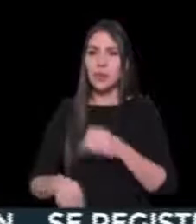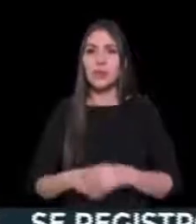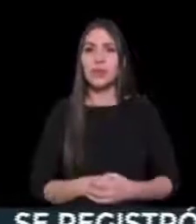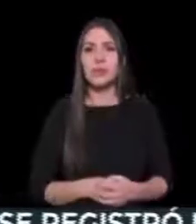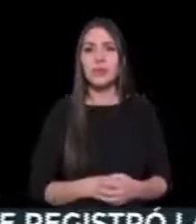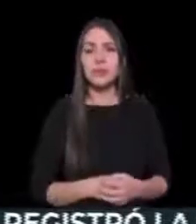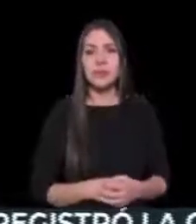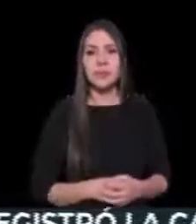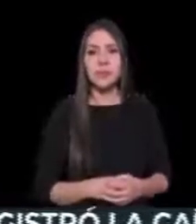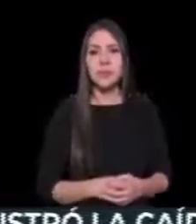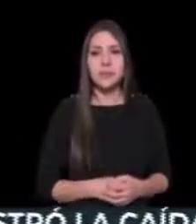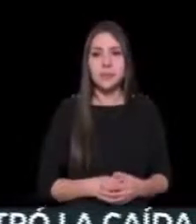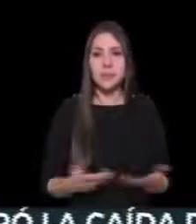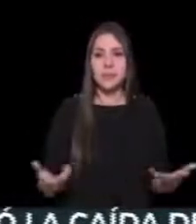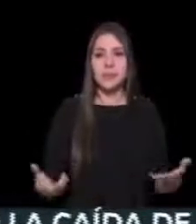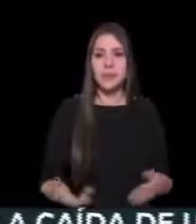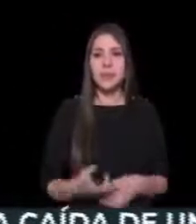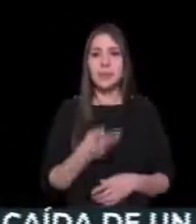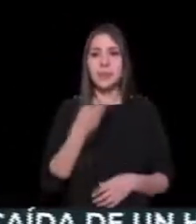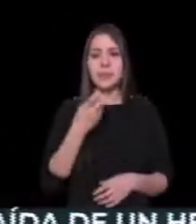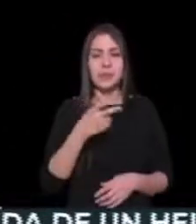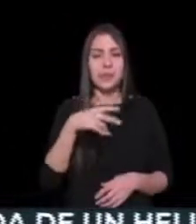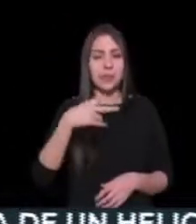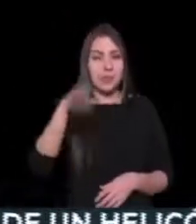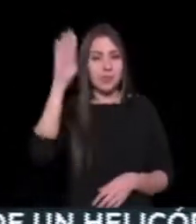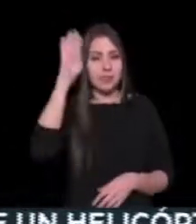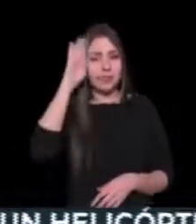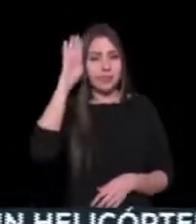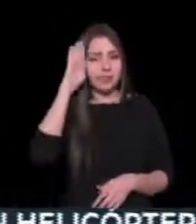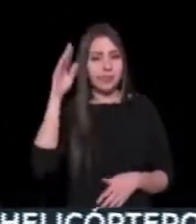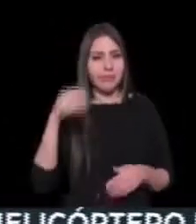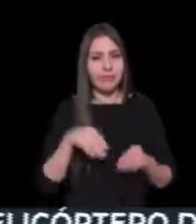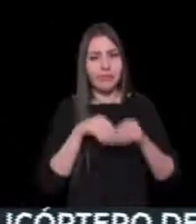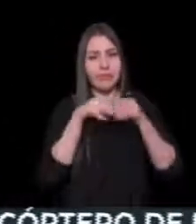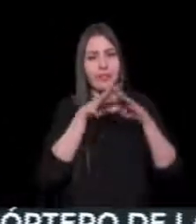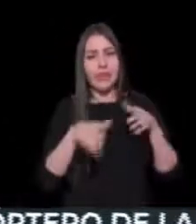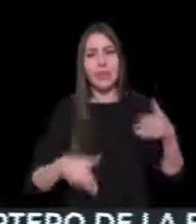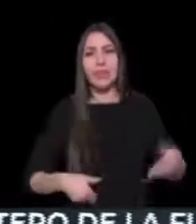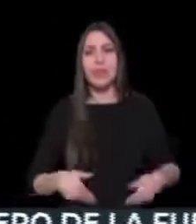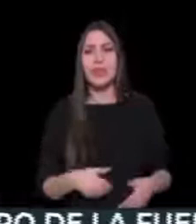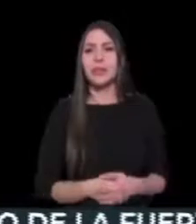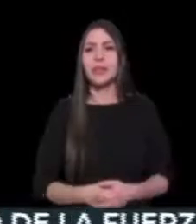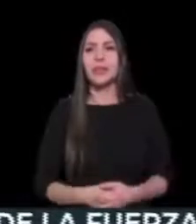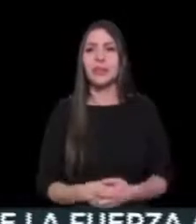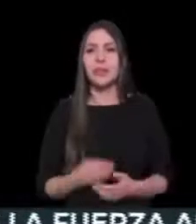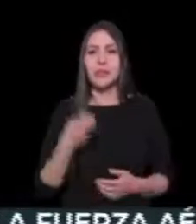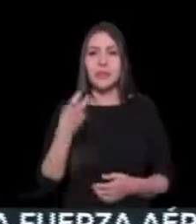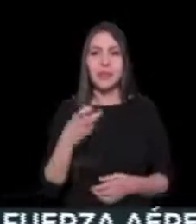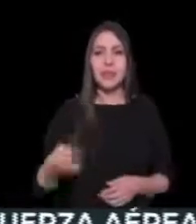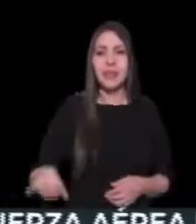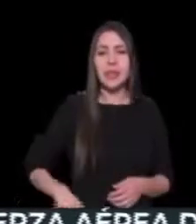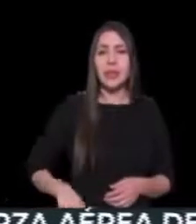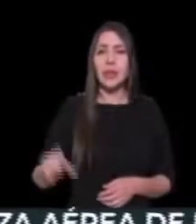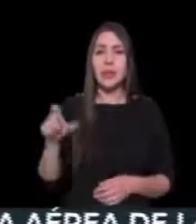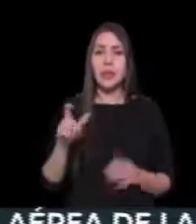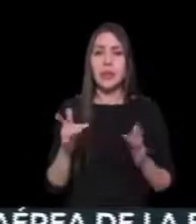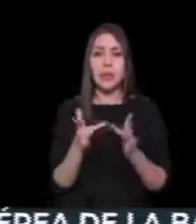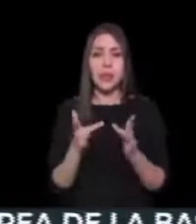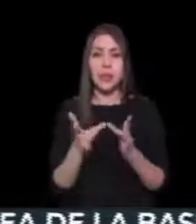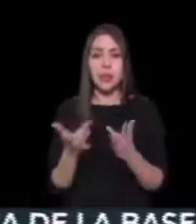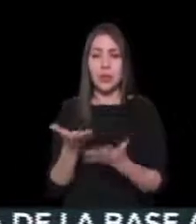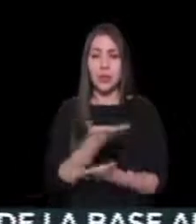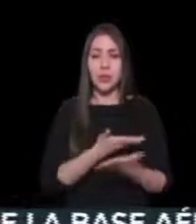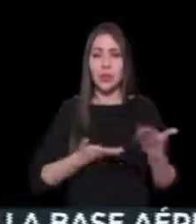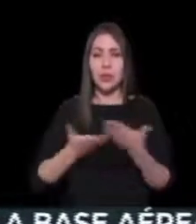El triste papelón. A ver, resultó algo interesante en las redes sociales,